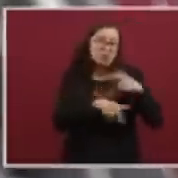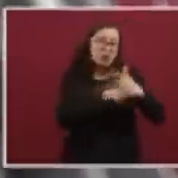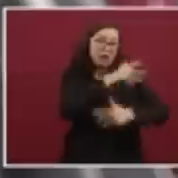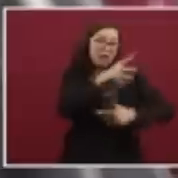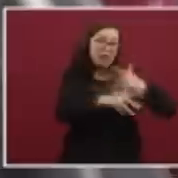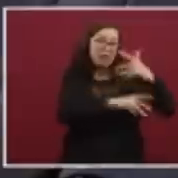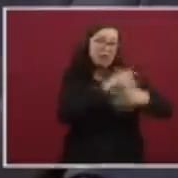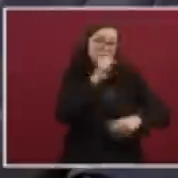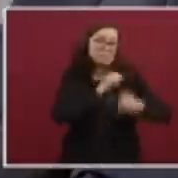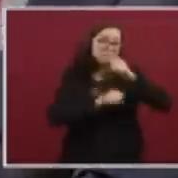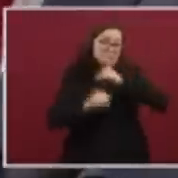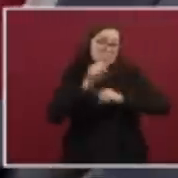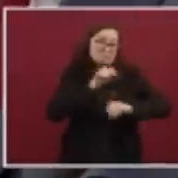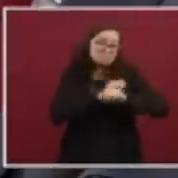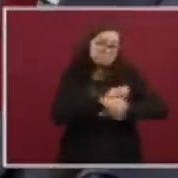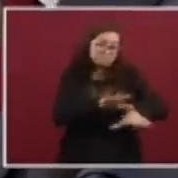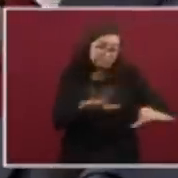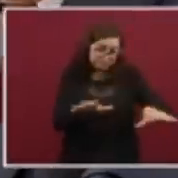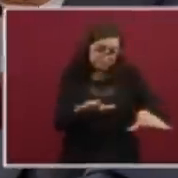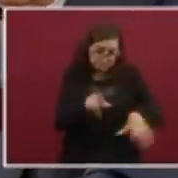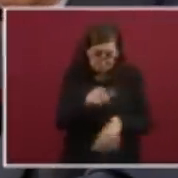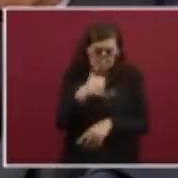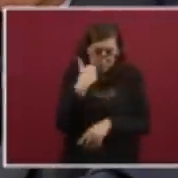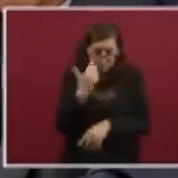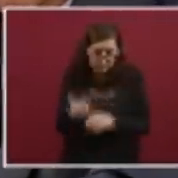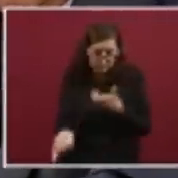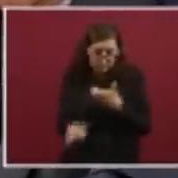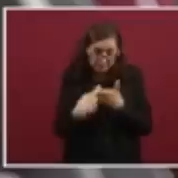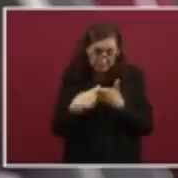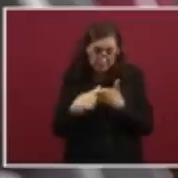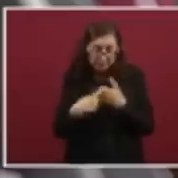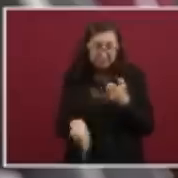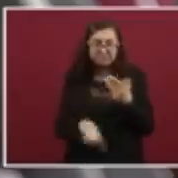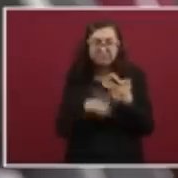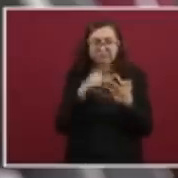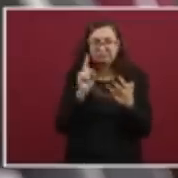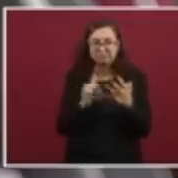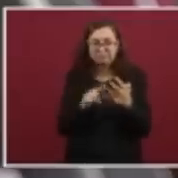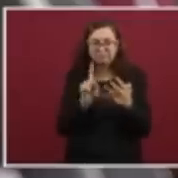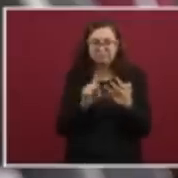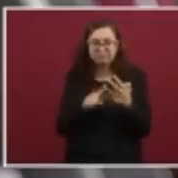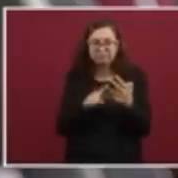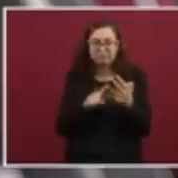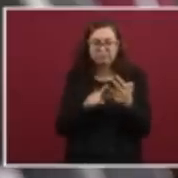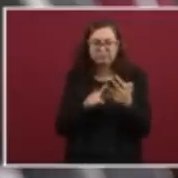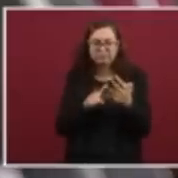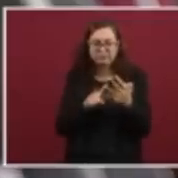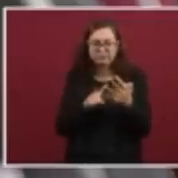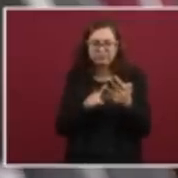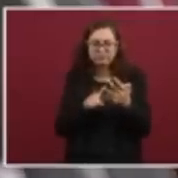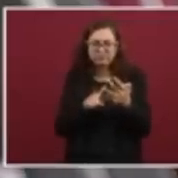pregunta? Y por último, para dejar el micrófono,